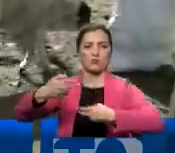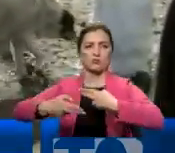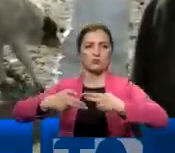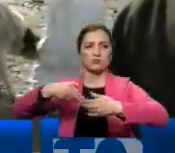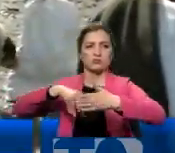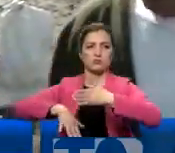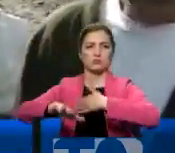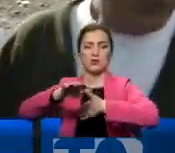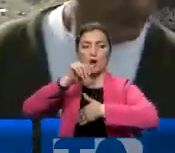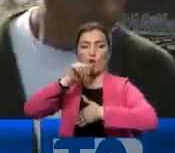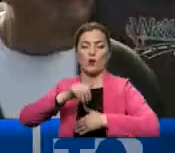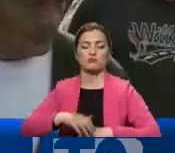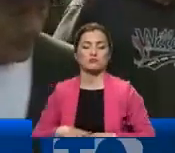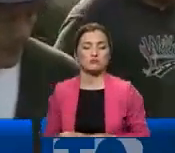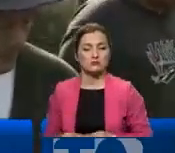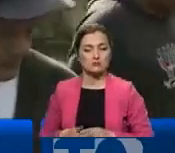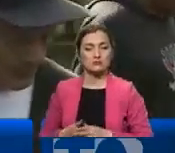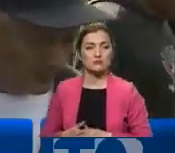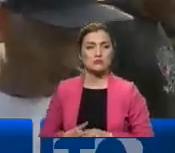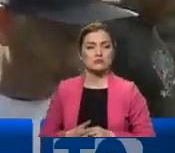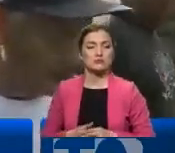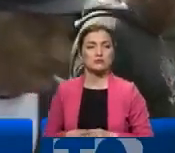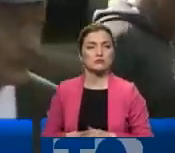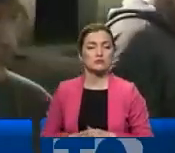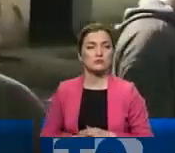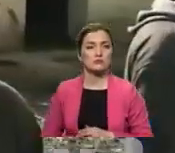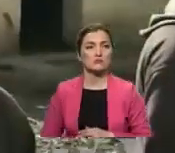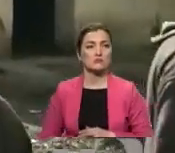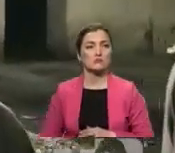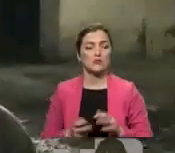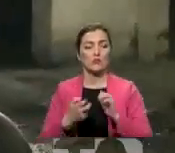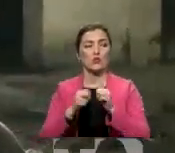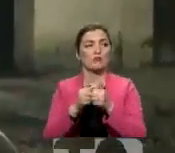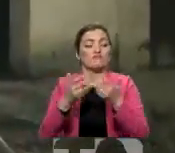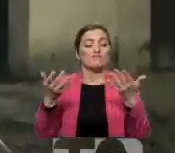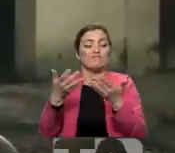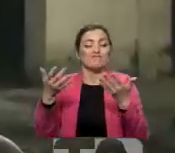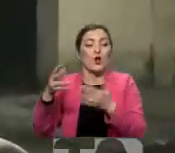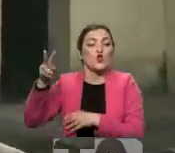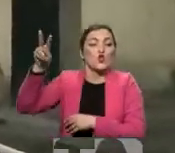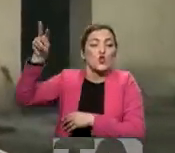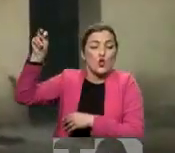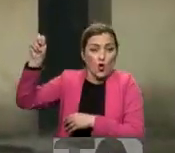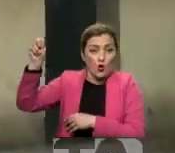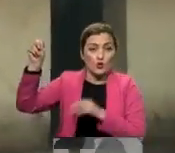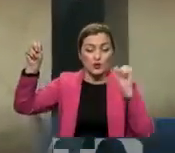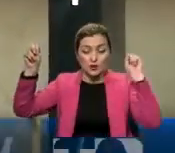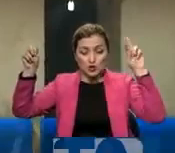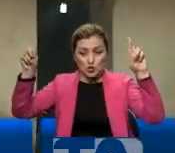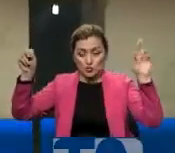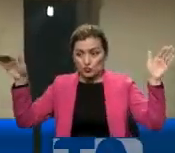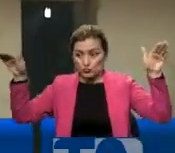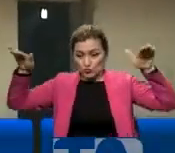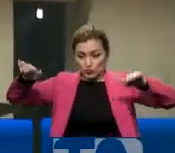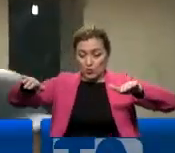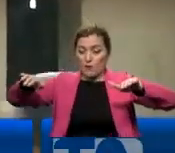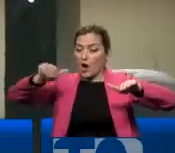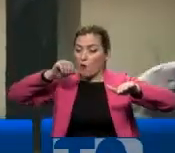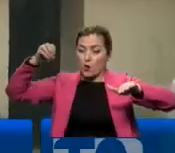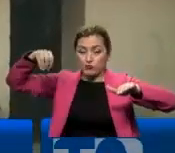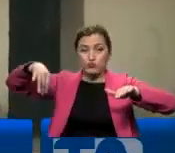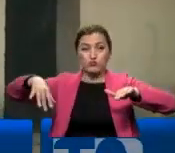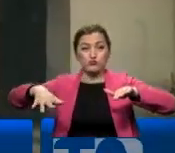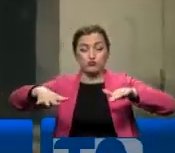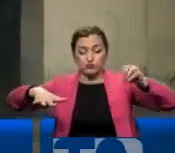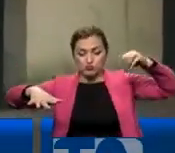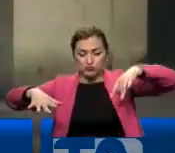entra pero el problema es que el agua viene de la parte norte y de la parte sur. Es por eso que yo le preguntaba qué